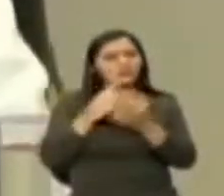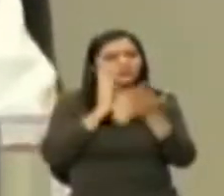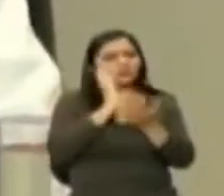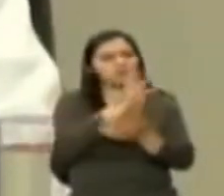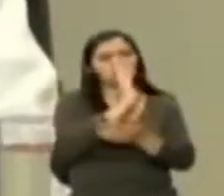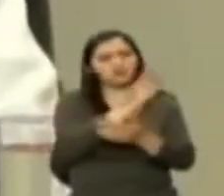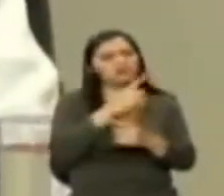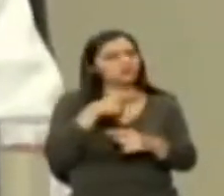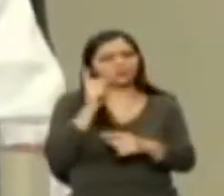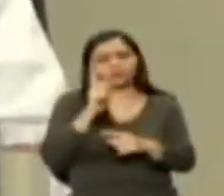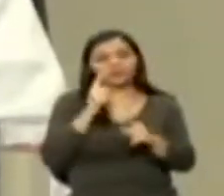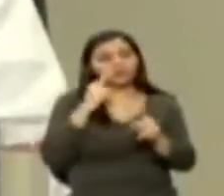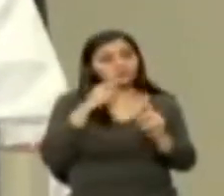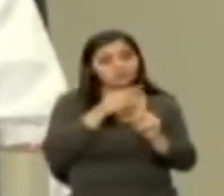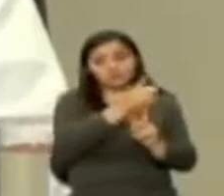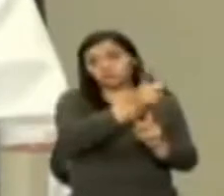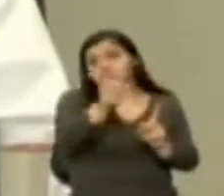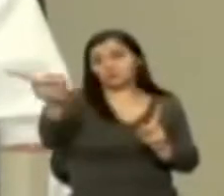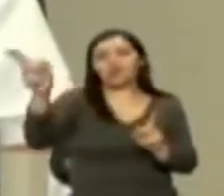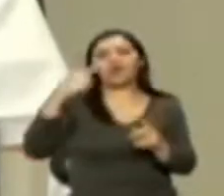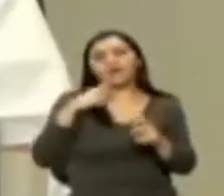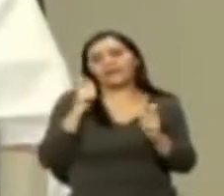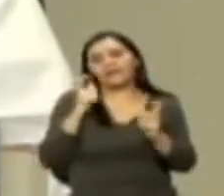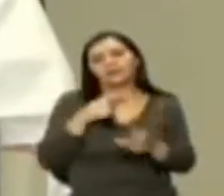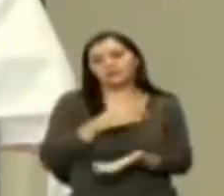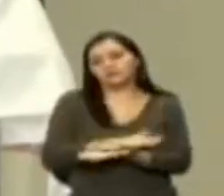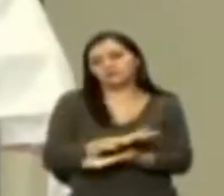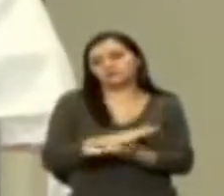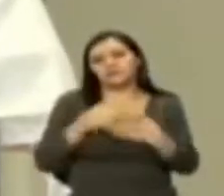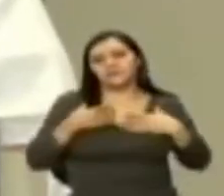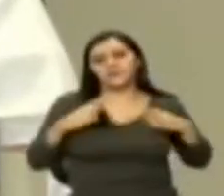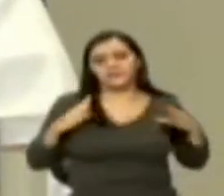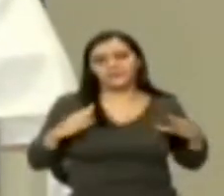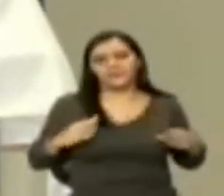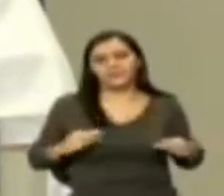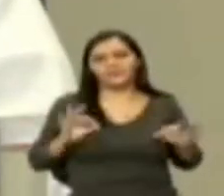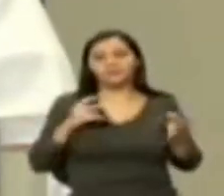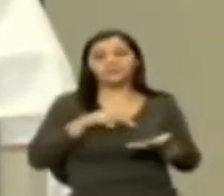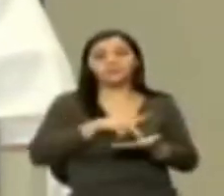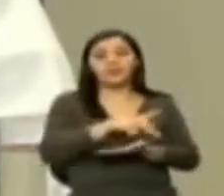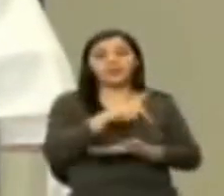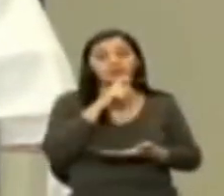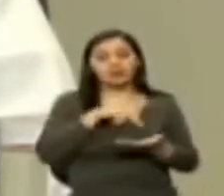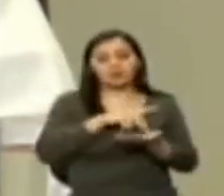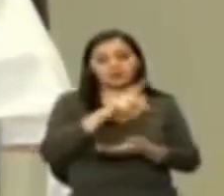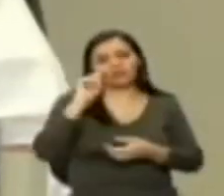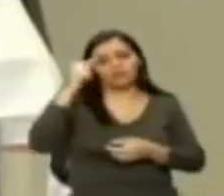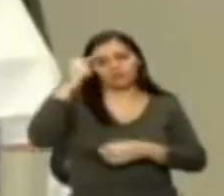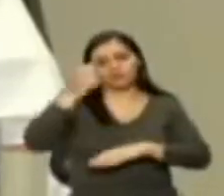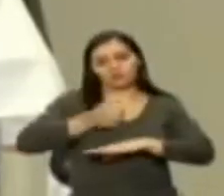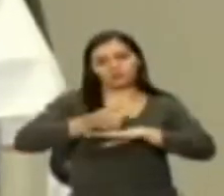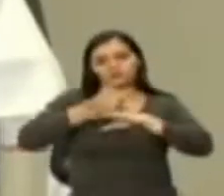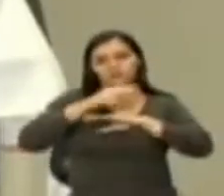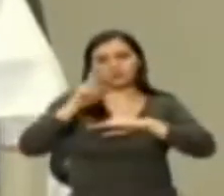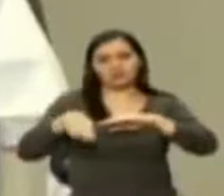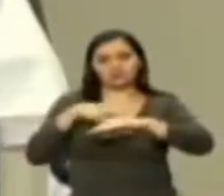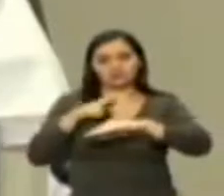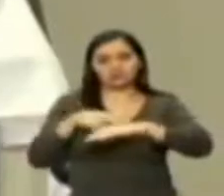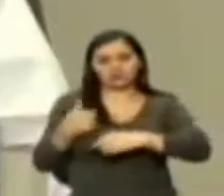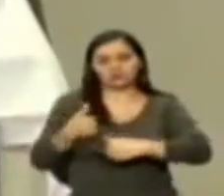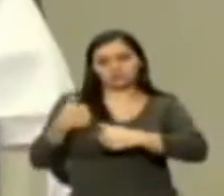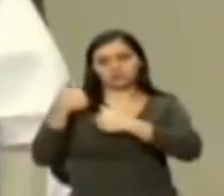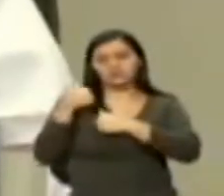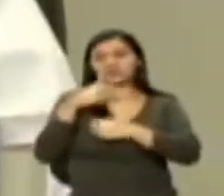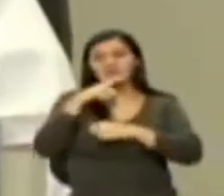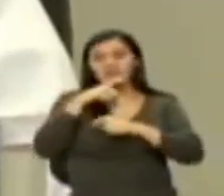para el desarrollo urbano de San Juan Bosco, lo cual me tranquiliza un poco. Todo eso lo ha pagado el gobierno nacional a través de